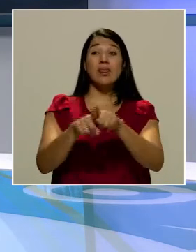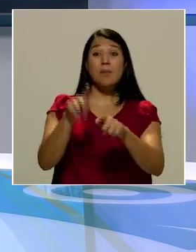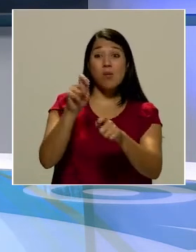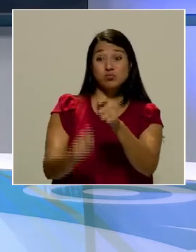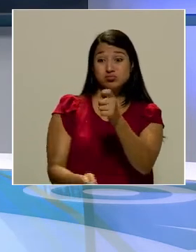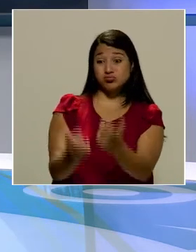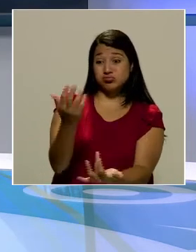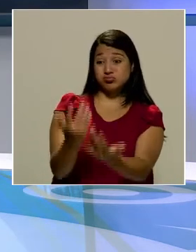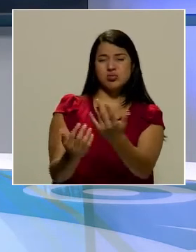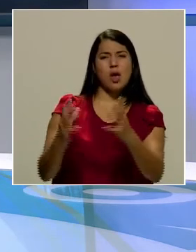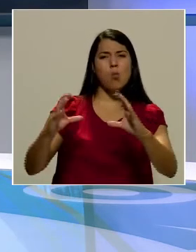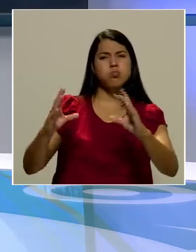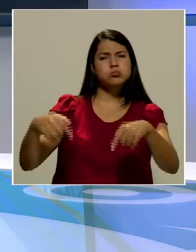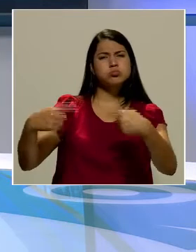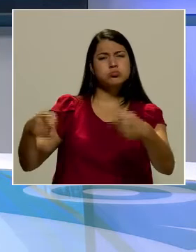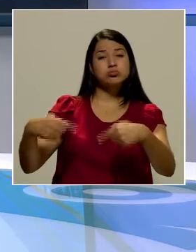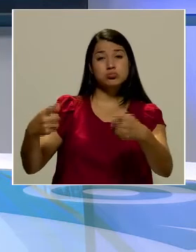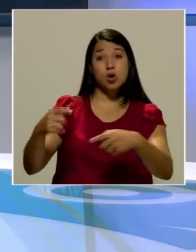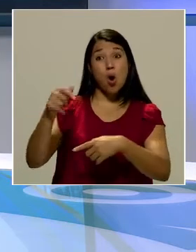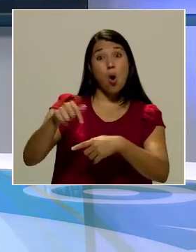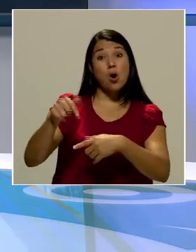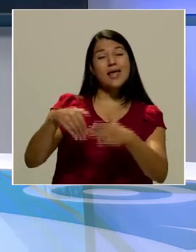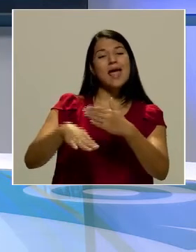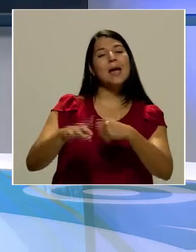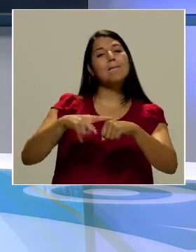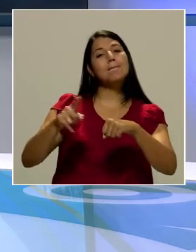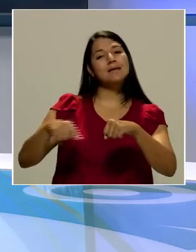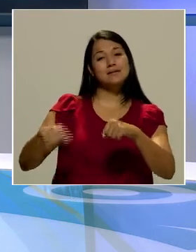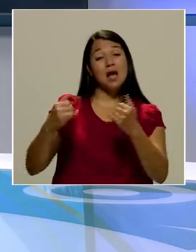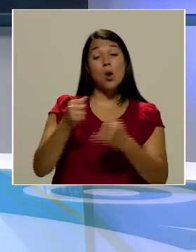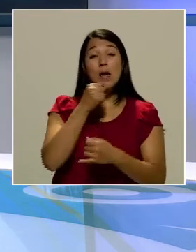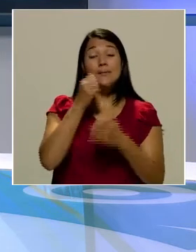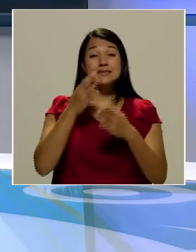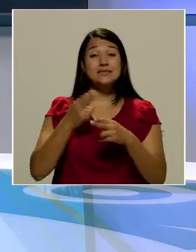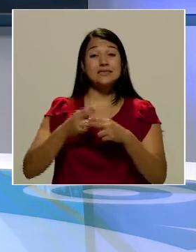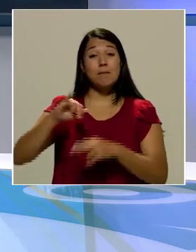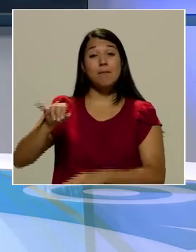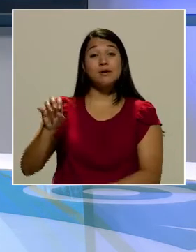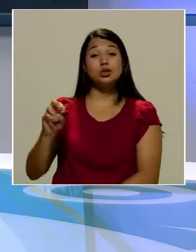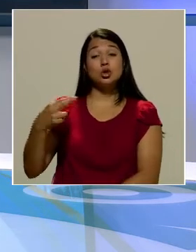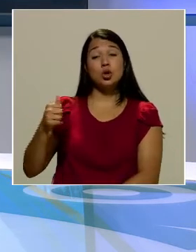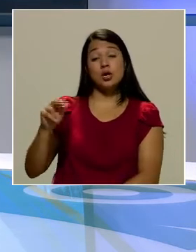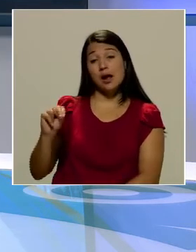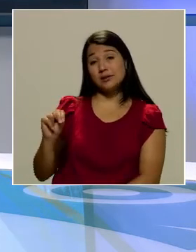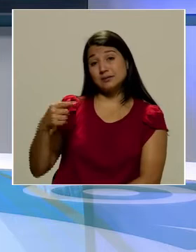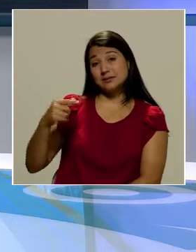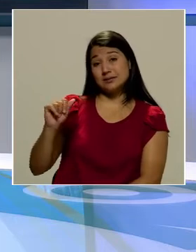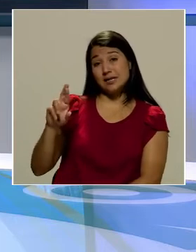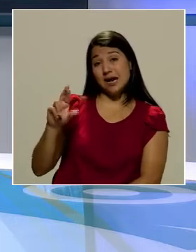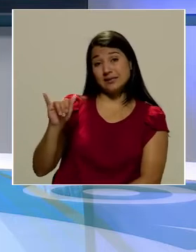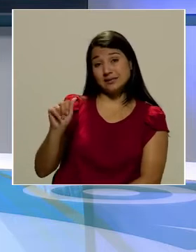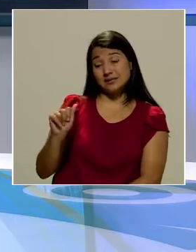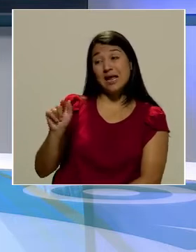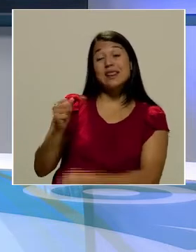el panorama en los bloqueos de Pérez Celedón. El periodista Johan García de TV Sur, Canal 14, con